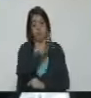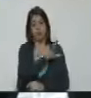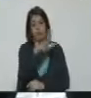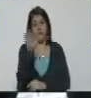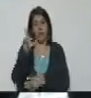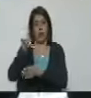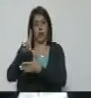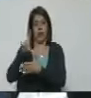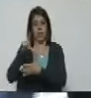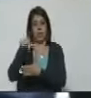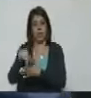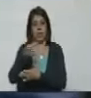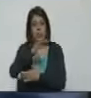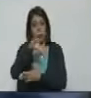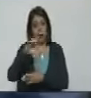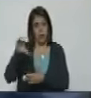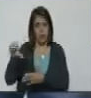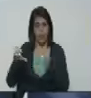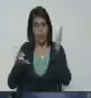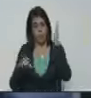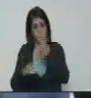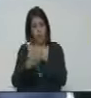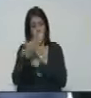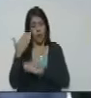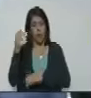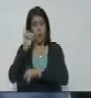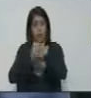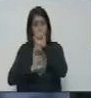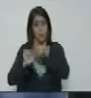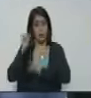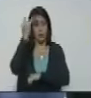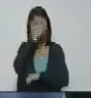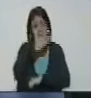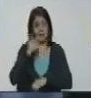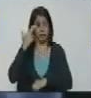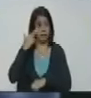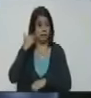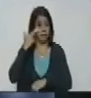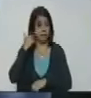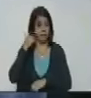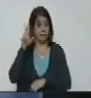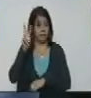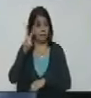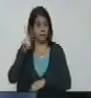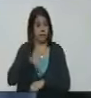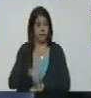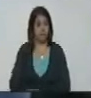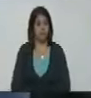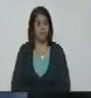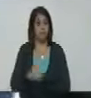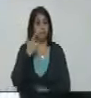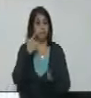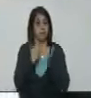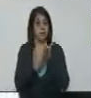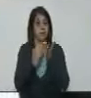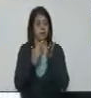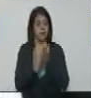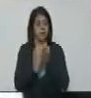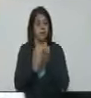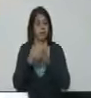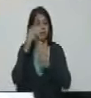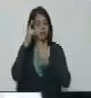continente latinoamericano y caribeño, un defensor de la afrovenezolanidad. Y dan testimonio de este